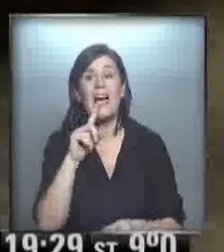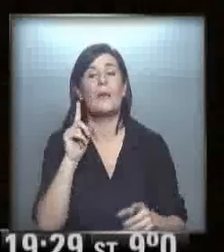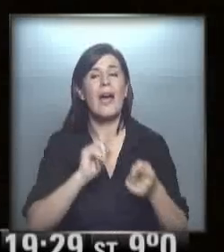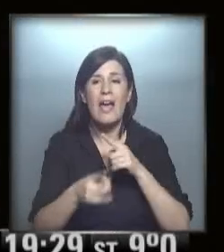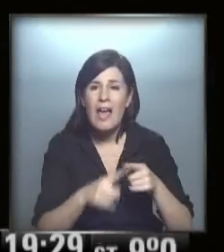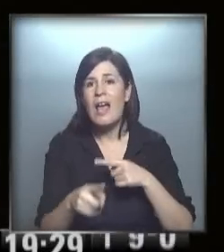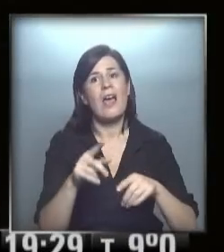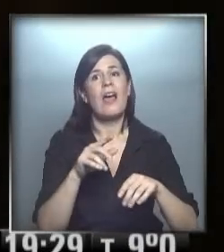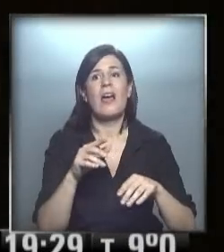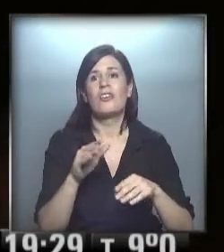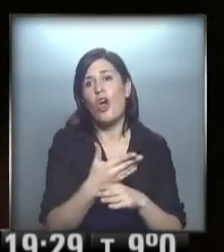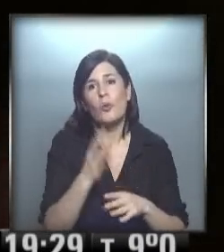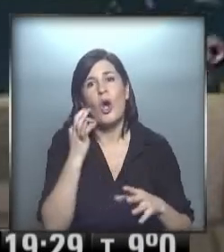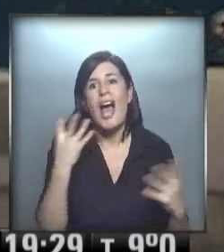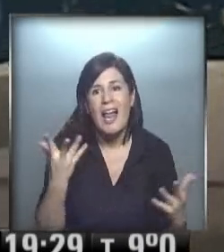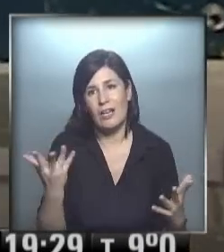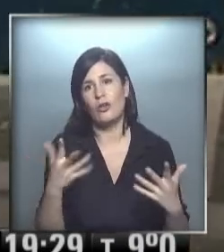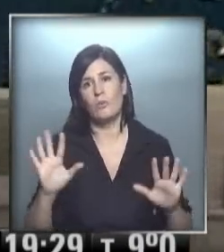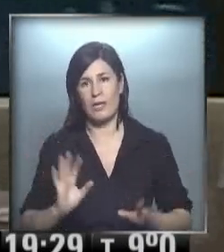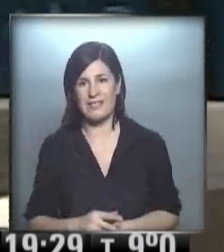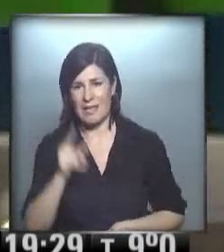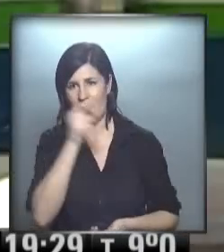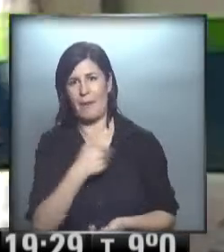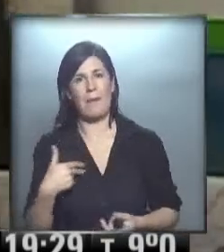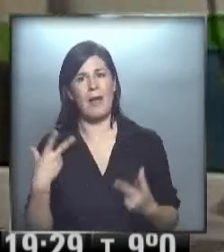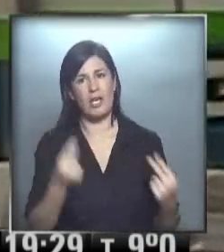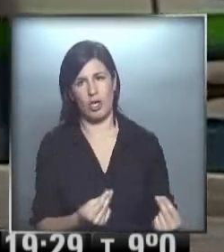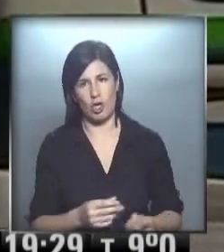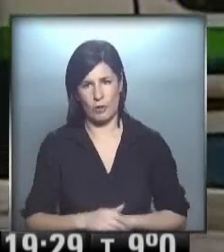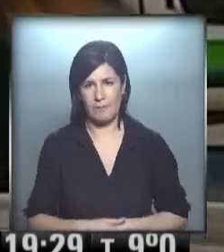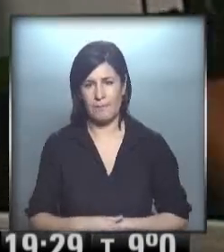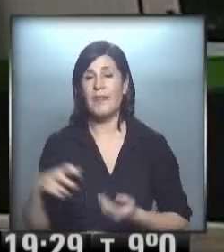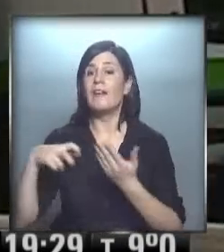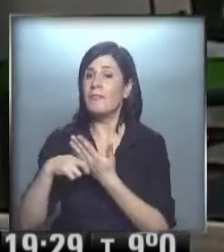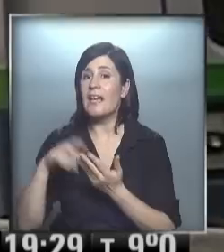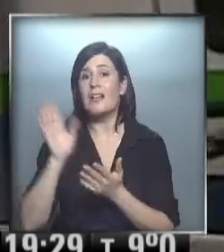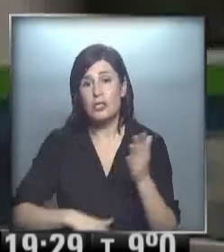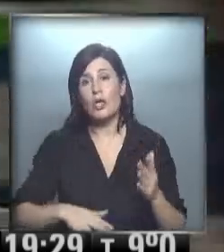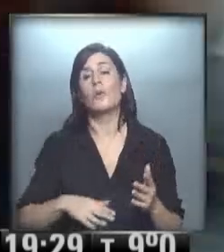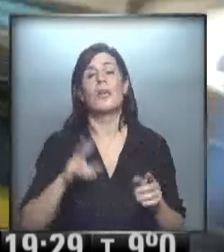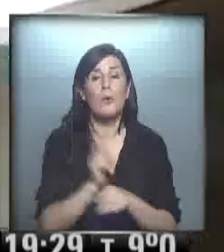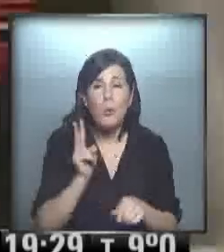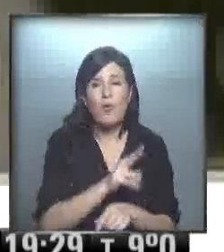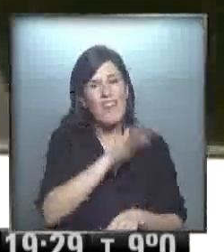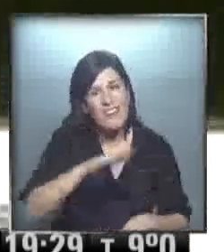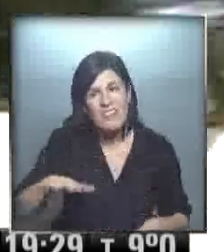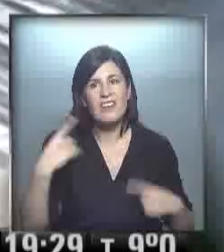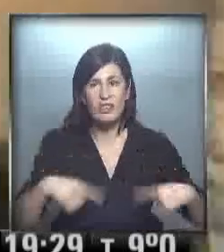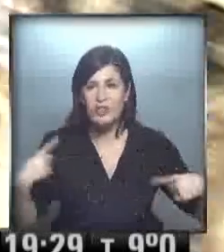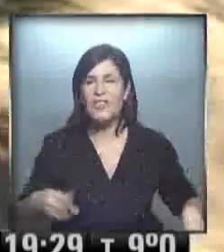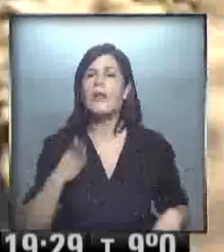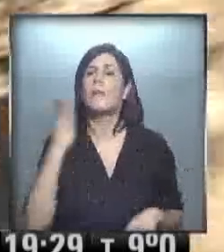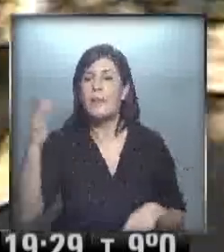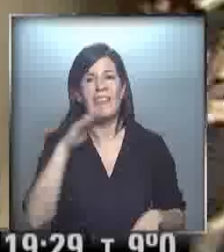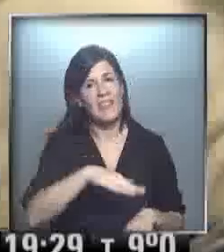papás se oponían. El fiscal, que está a cargo de la Unidad de Violencia de Género y Delitos Conexos a la Trata, pidió la declaración en la Cámara Gesell de la nena, pero